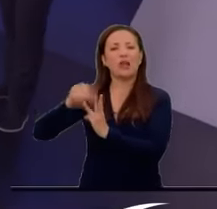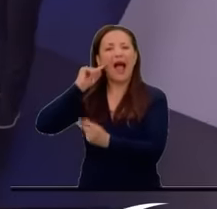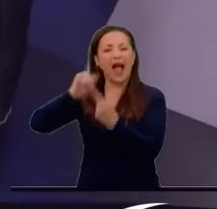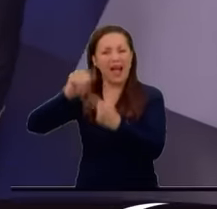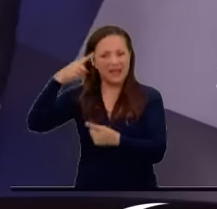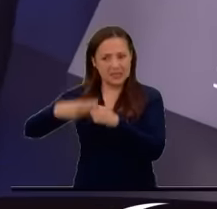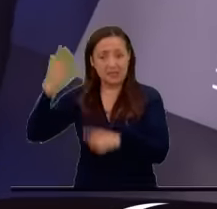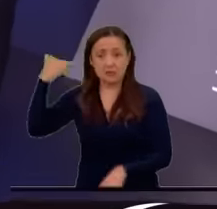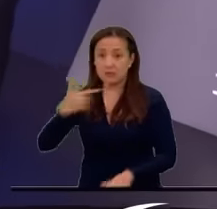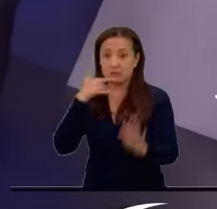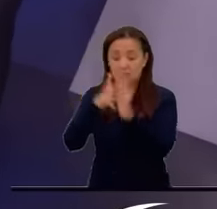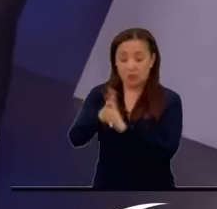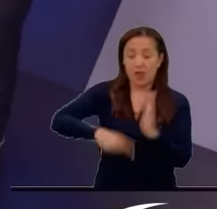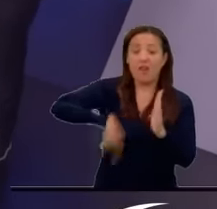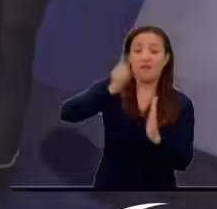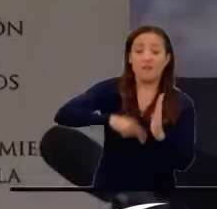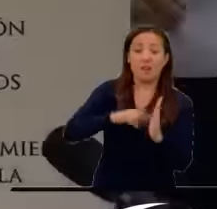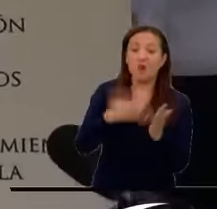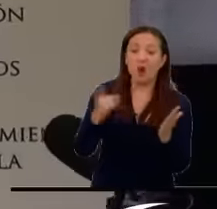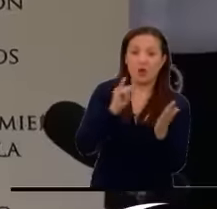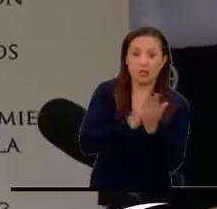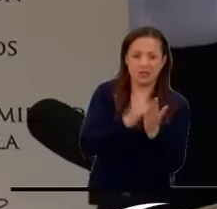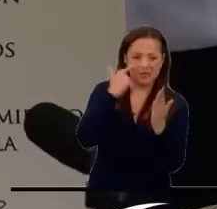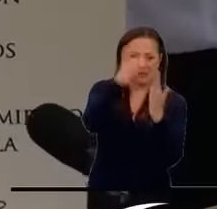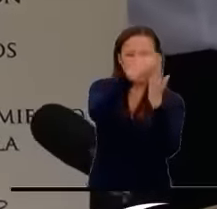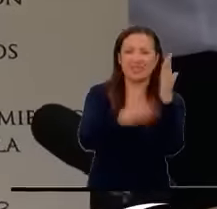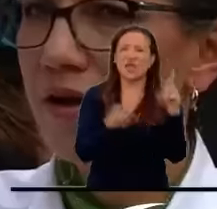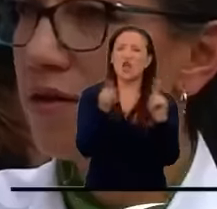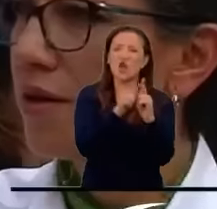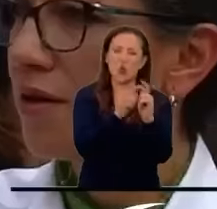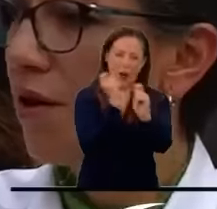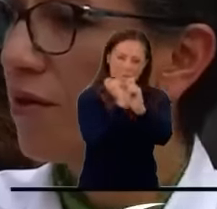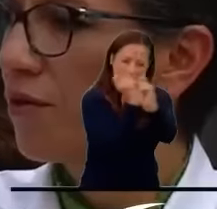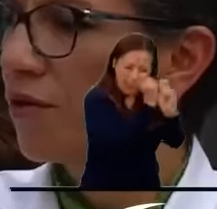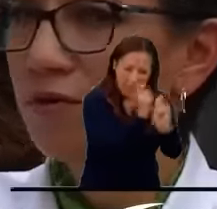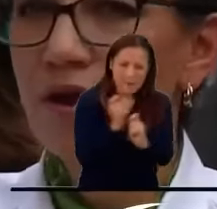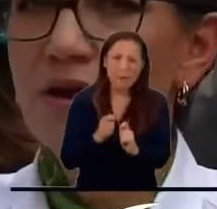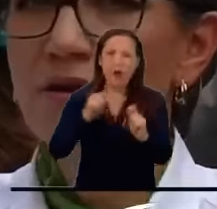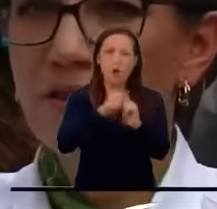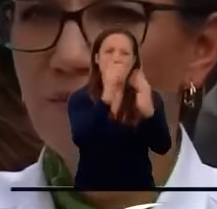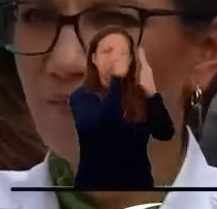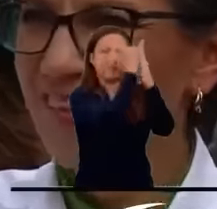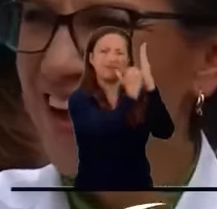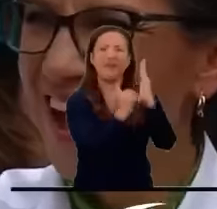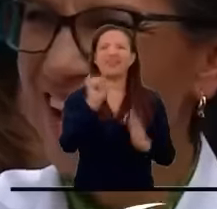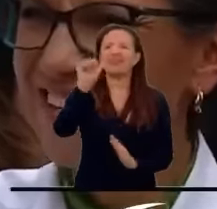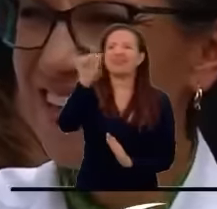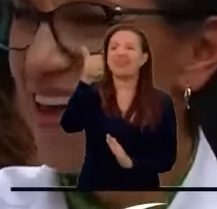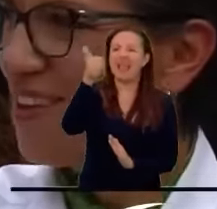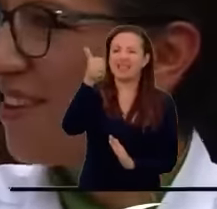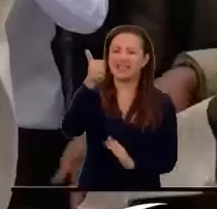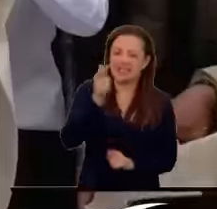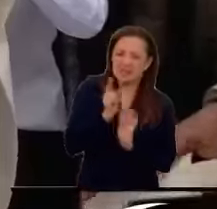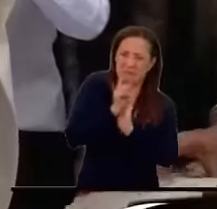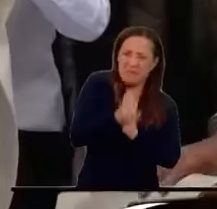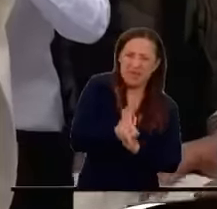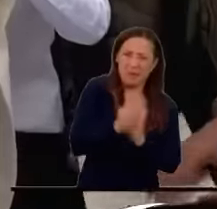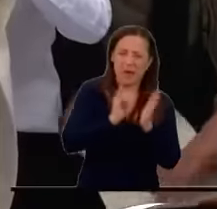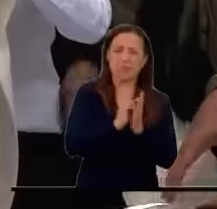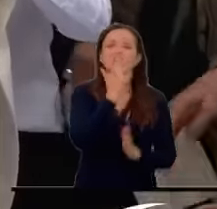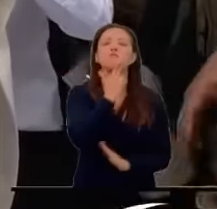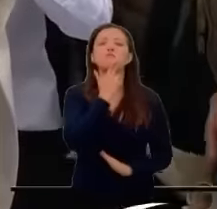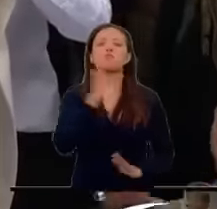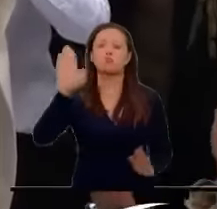Petro, firmó en mármol lo que ellos denominaron como los 10 mandamientos, que no eran otra cosa que las 10 promesas que